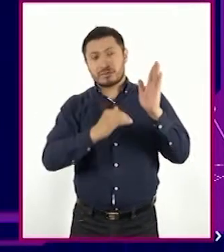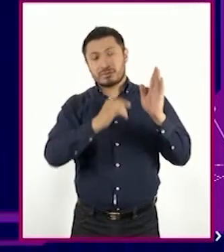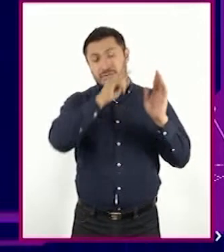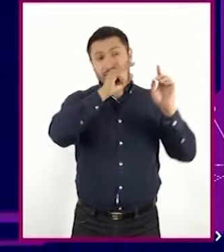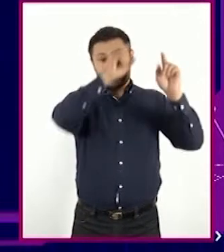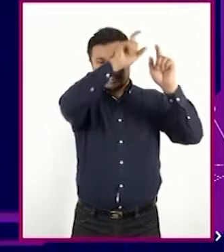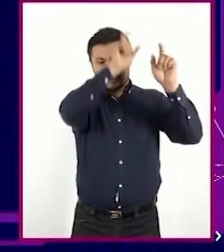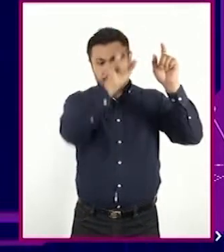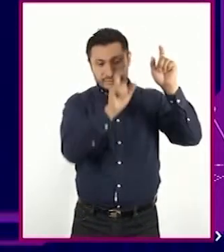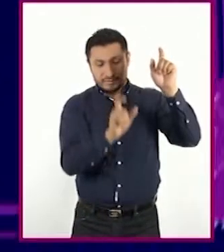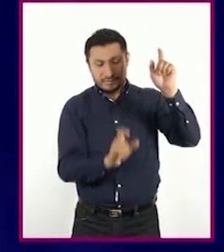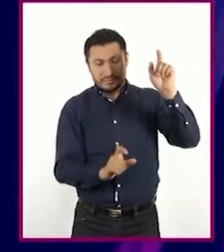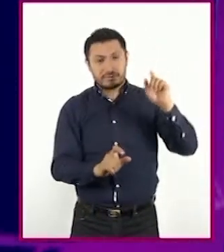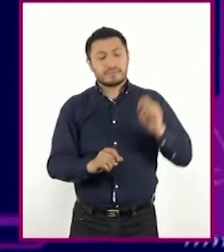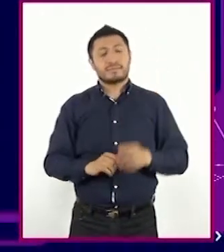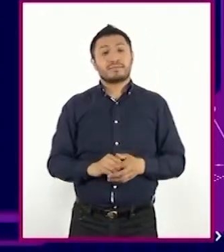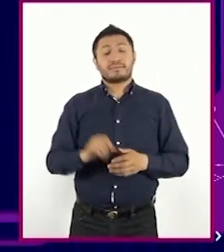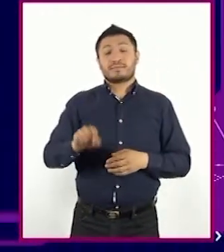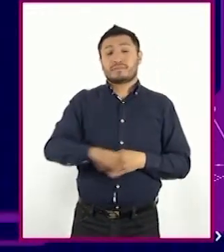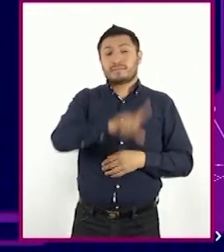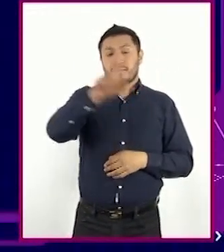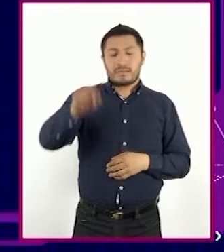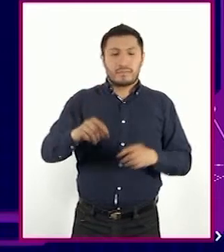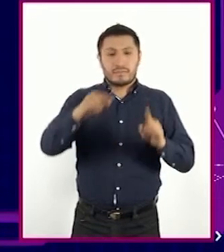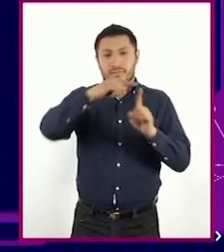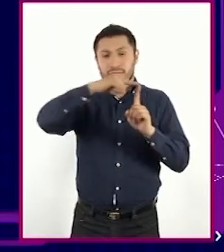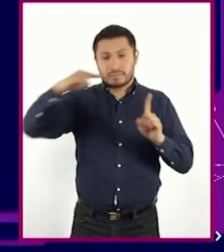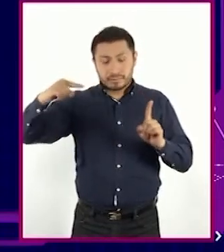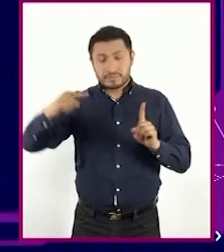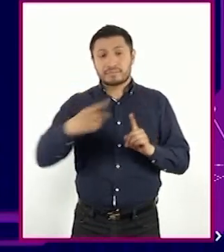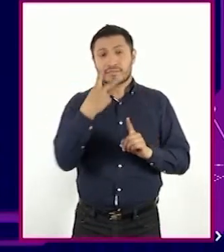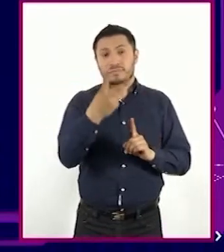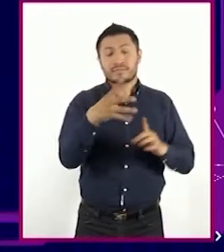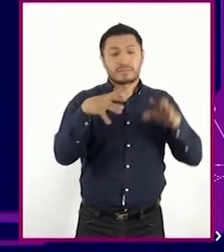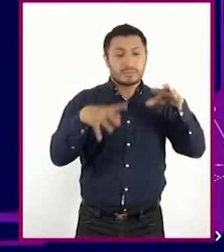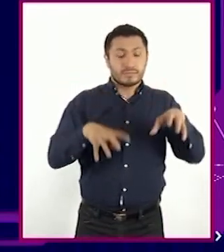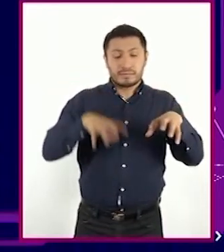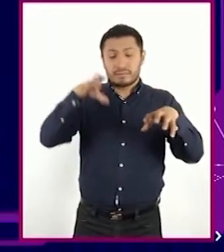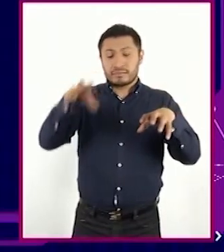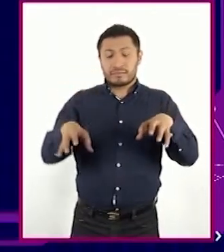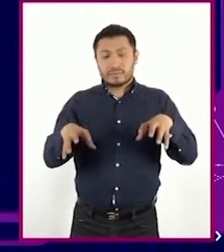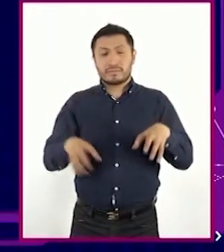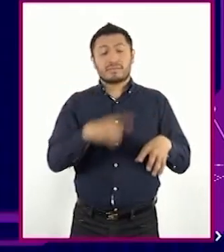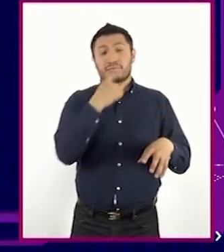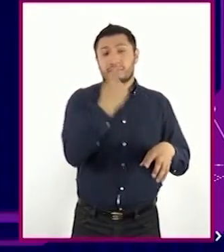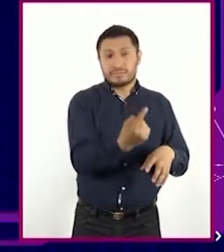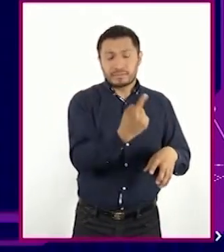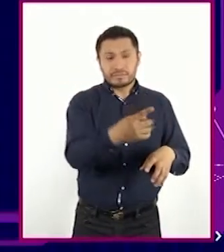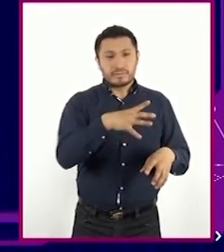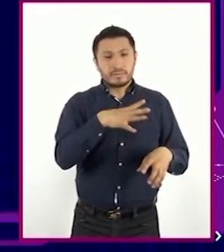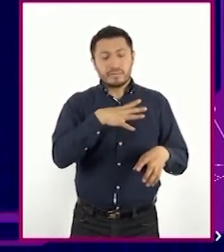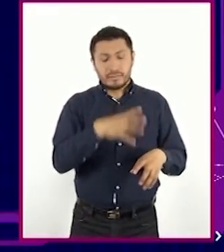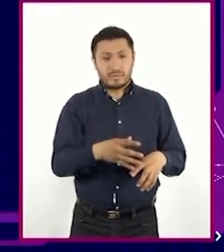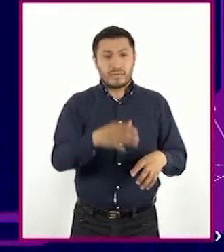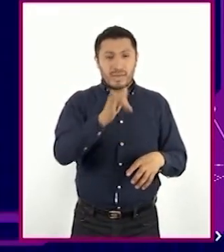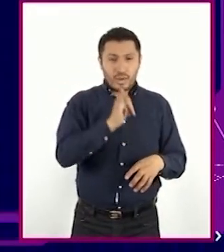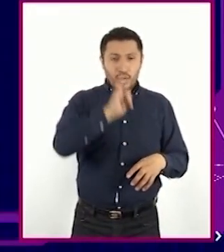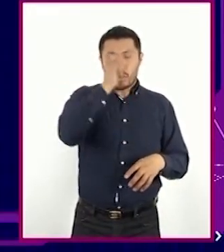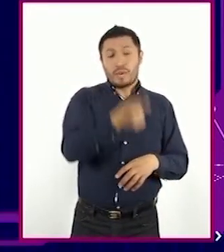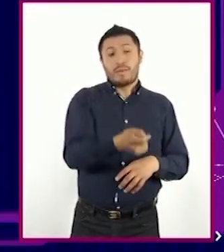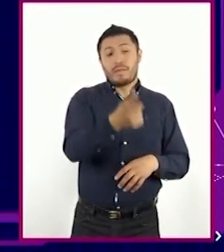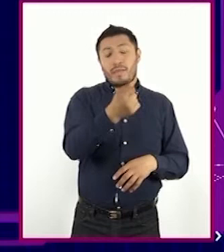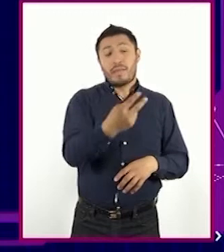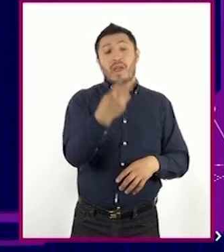la columna. Después se dividen en 2 grupos. Uno en el que se encuentran los que consumieron menos